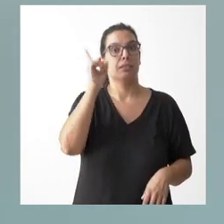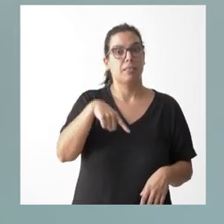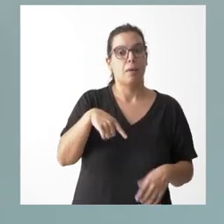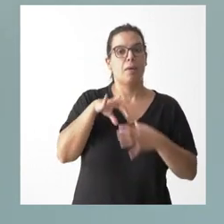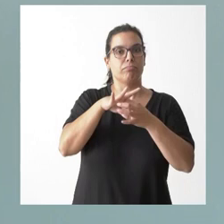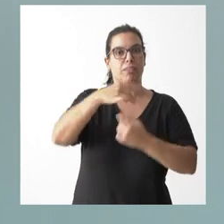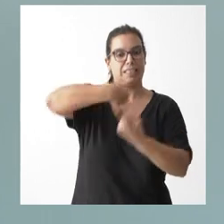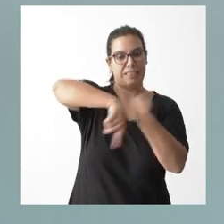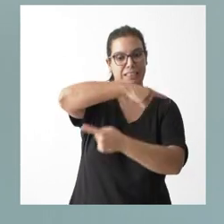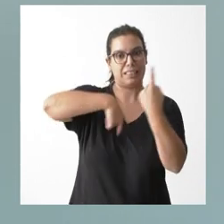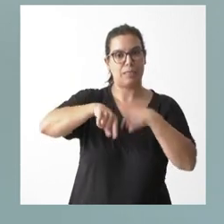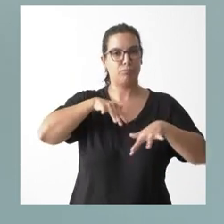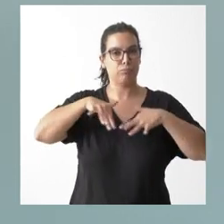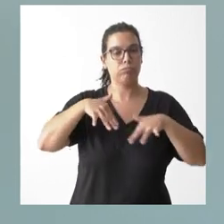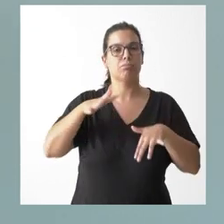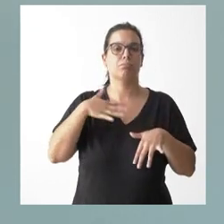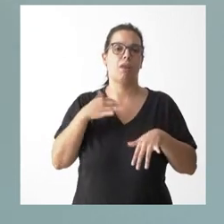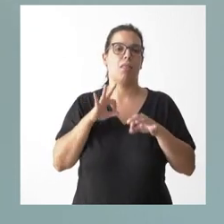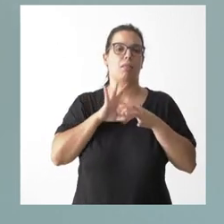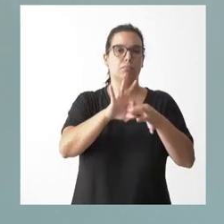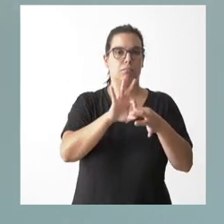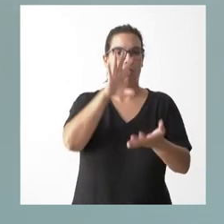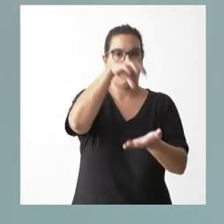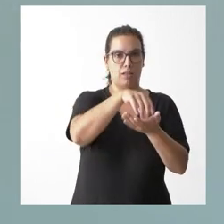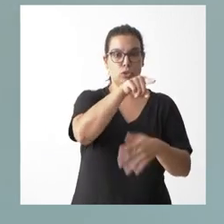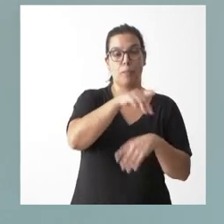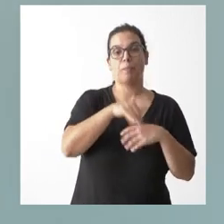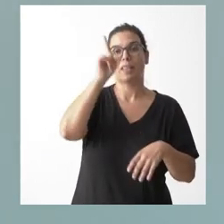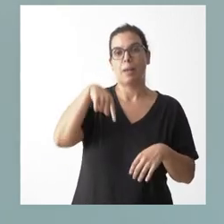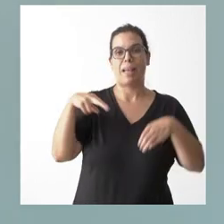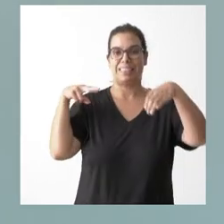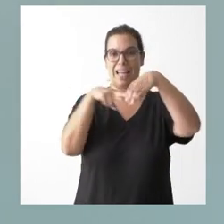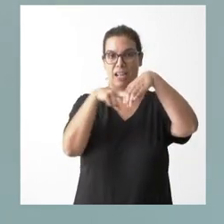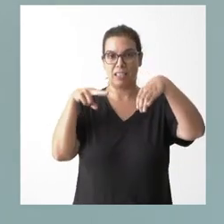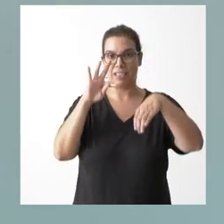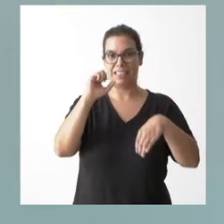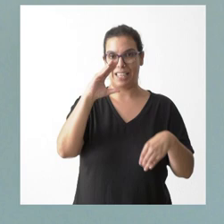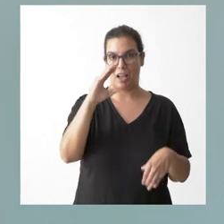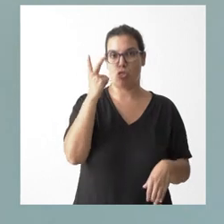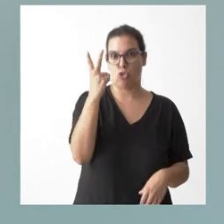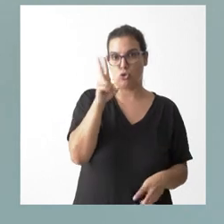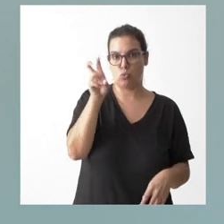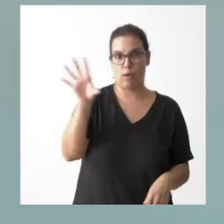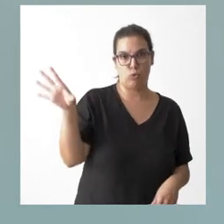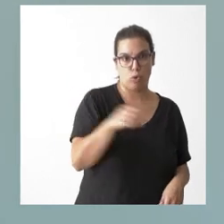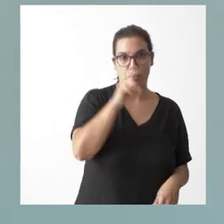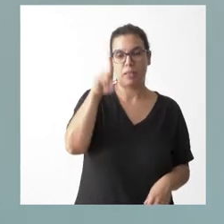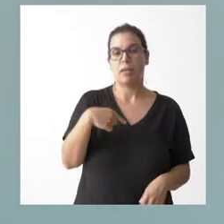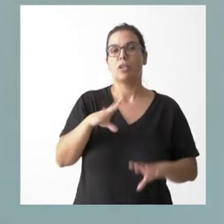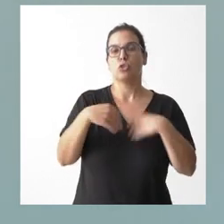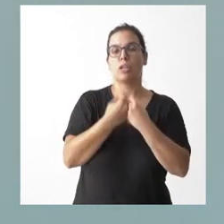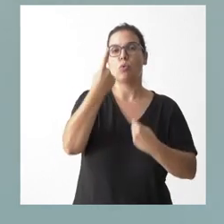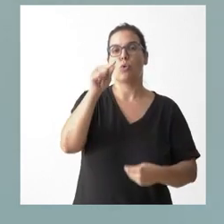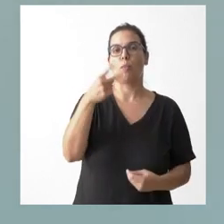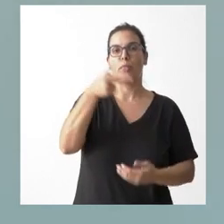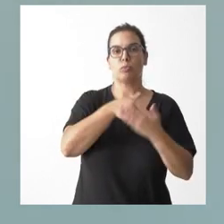centro de carácter sanitario. Asimismo, 2 nuevos TAC en nuestra comunidad autónoma por un importe de 1,2 millones de